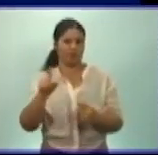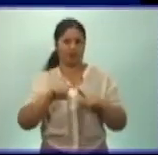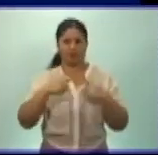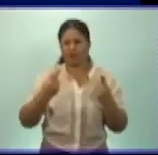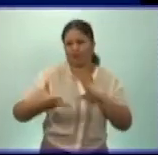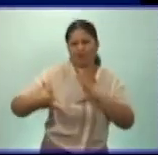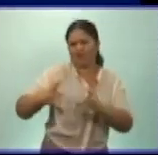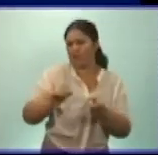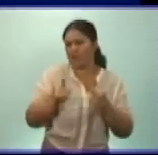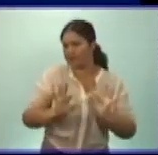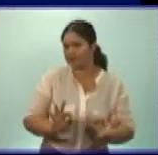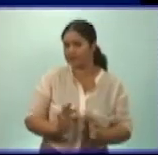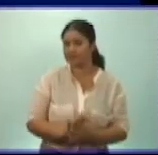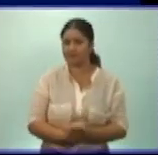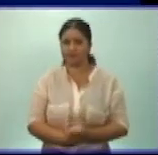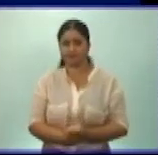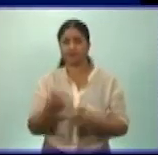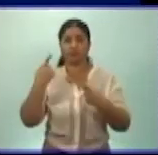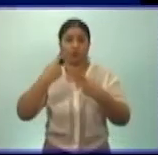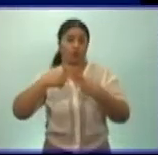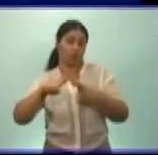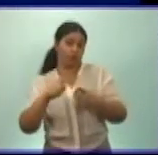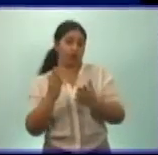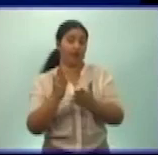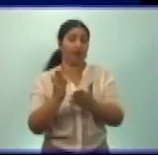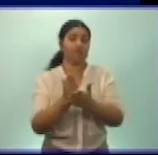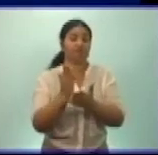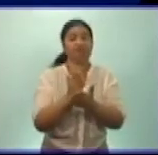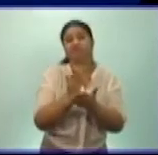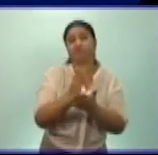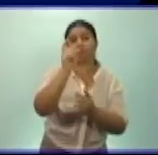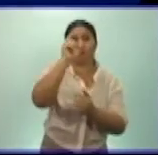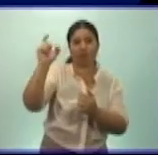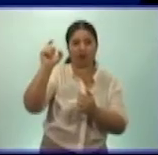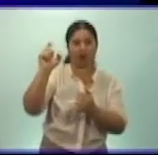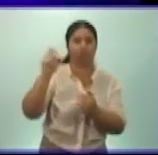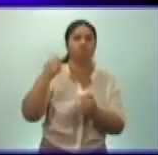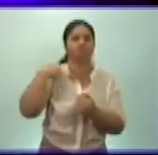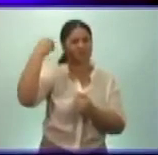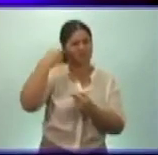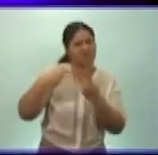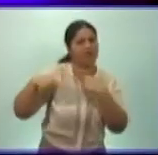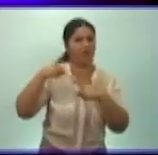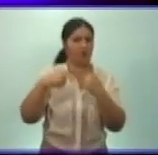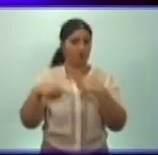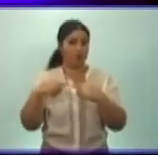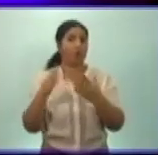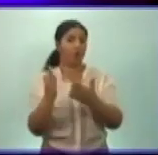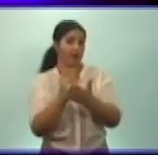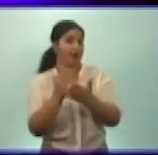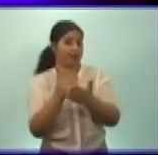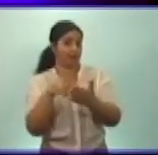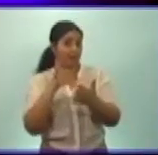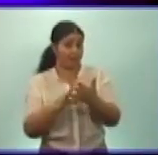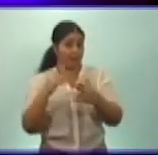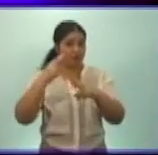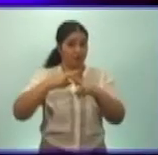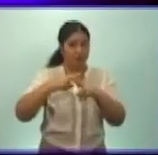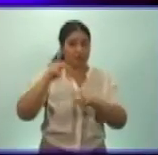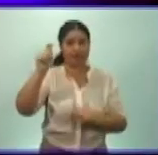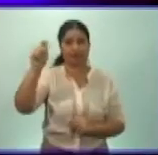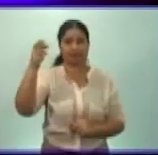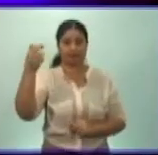sé que existe el libro Tartufo, aunque no todos los estudiantes lo tienen en su poder,